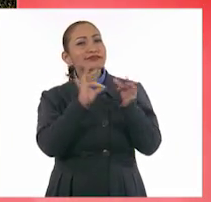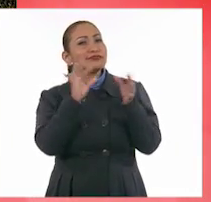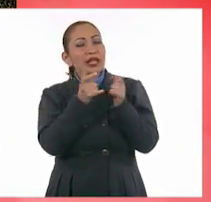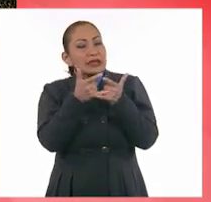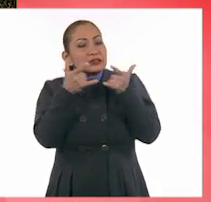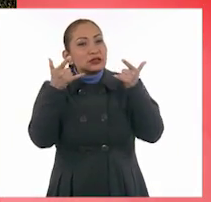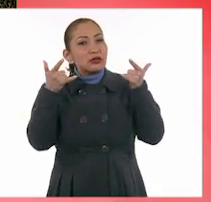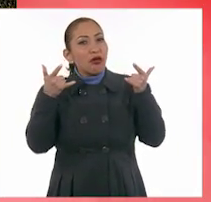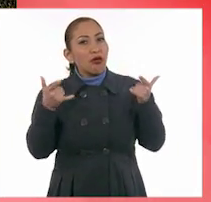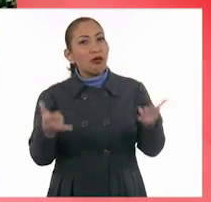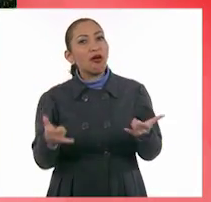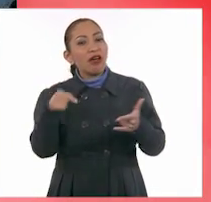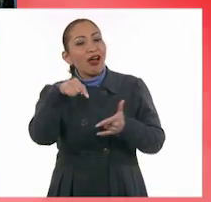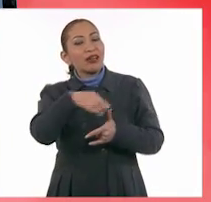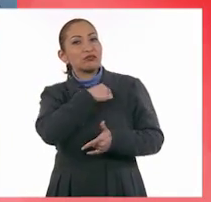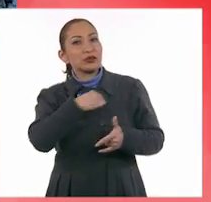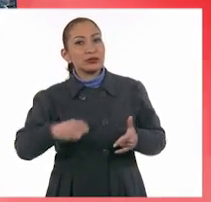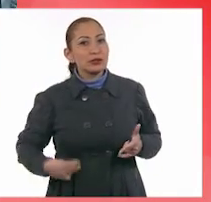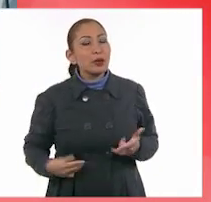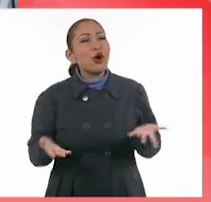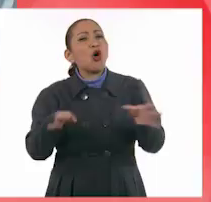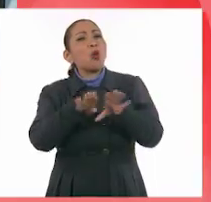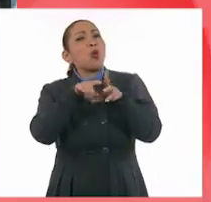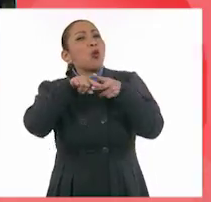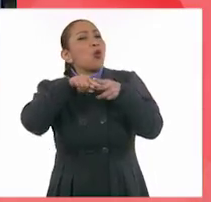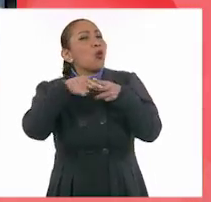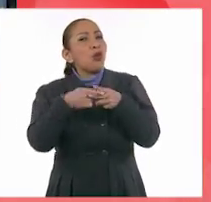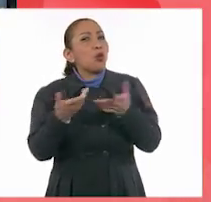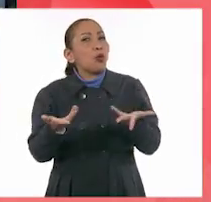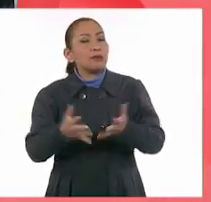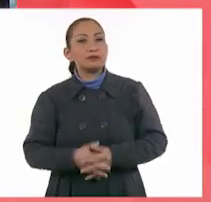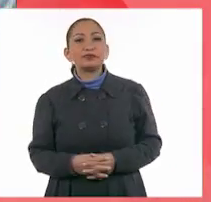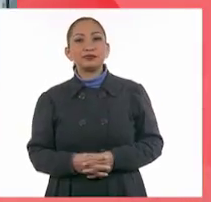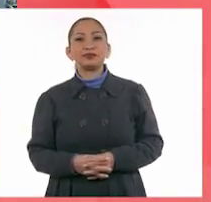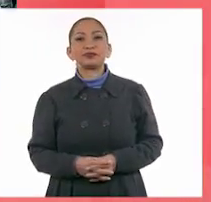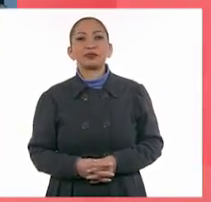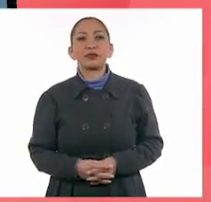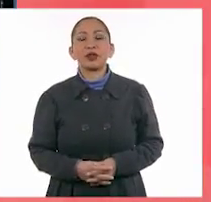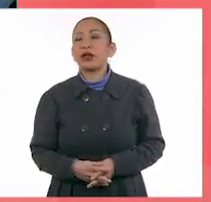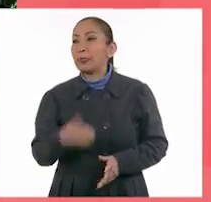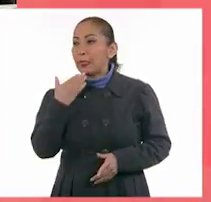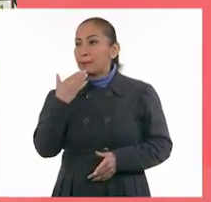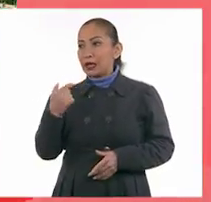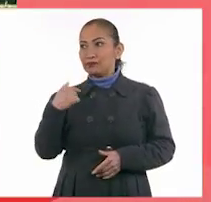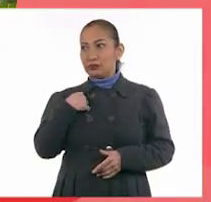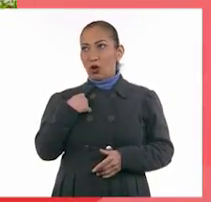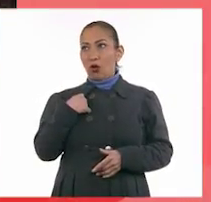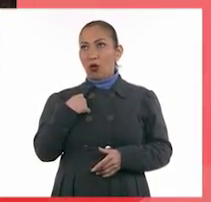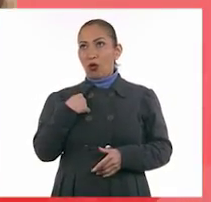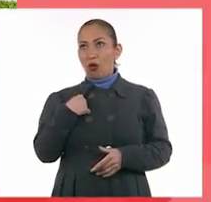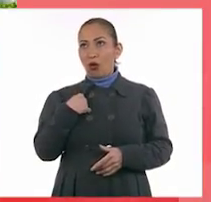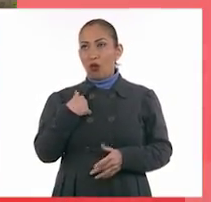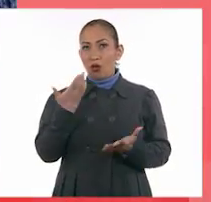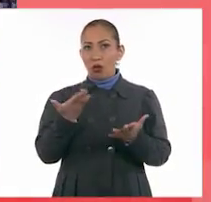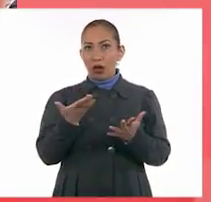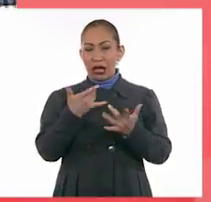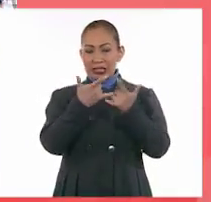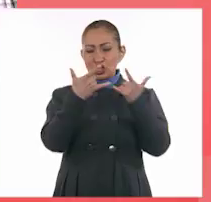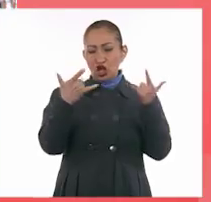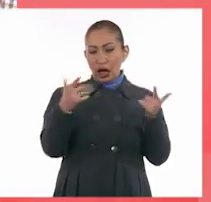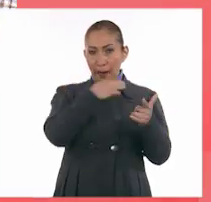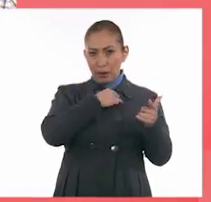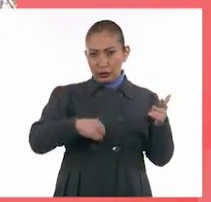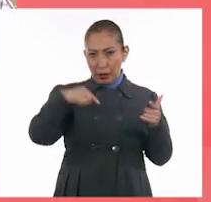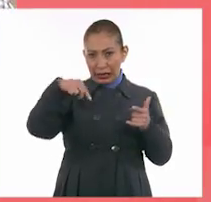de la historia de este municipio, cómo inicia. Bueno, yo dividiría la historia de